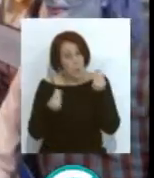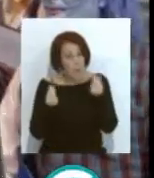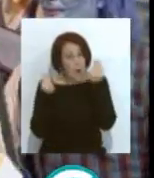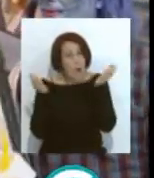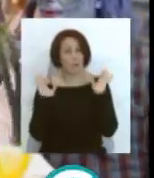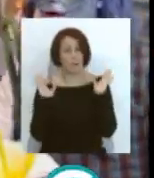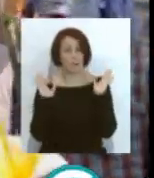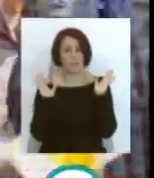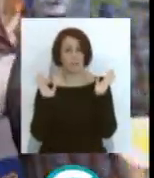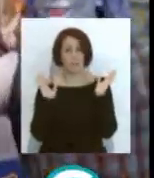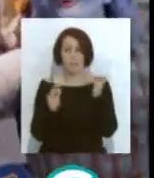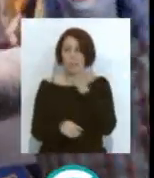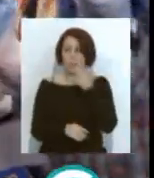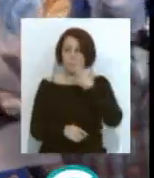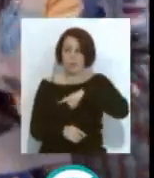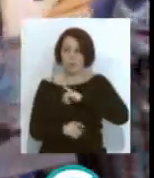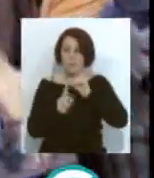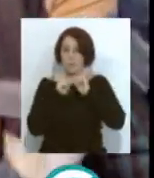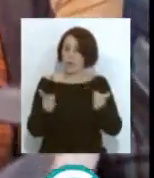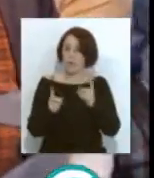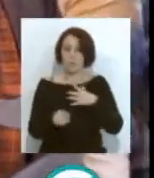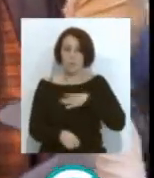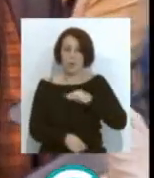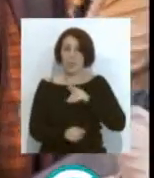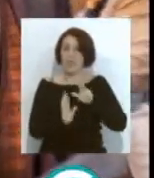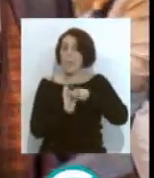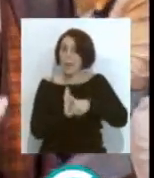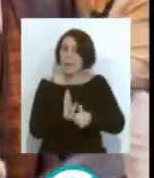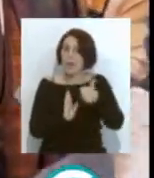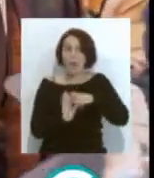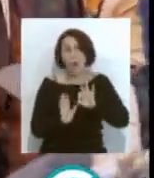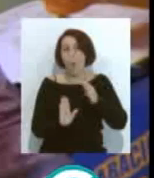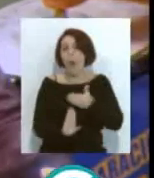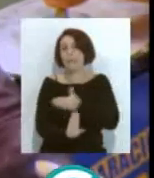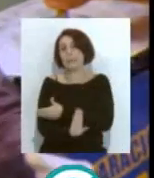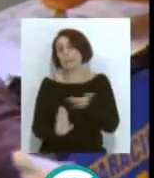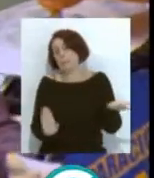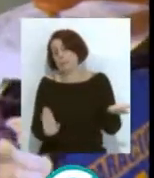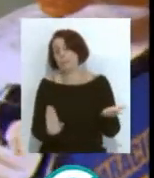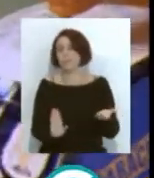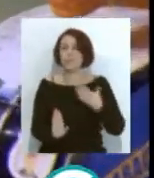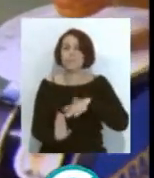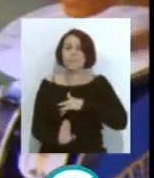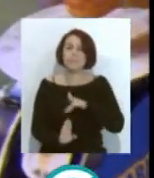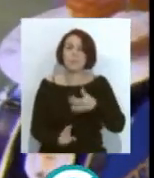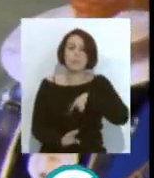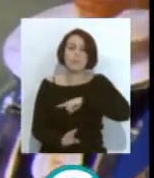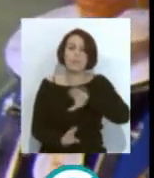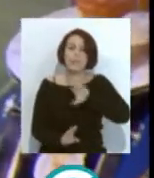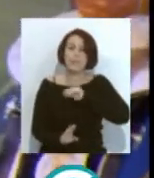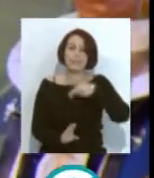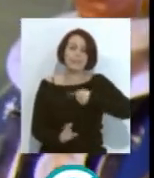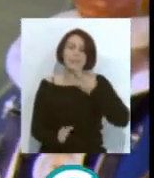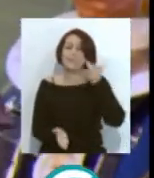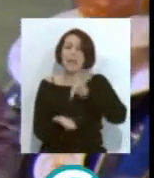ahora, ¿no? Hemos jugado a esa fecha, podría haber sido un poco más tarde, a lo mejor un poco antes, pero bueno, hemos entendido que ya por